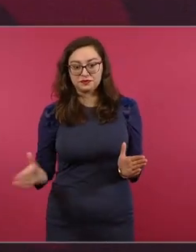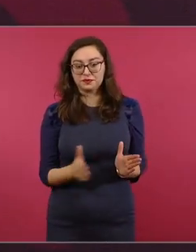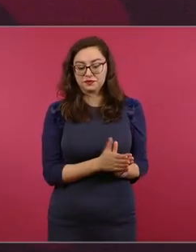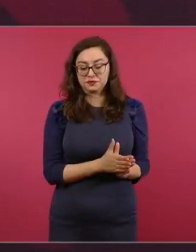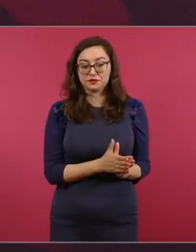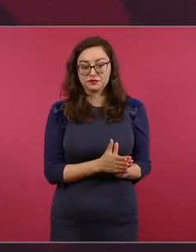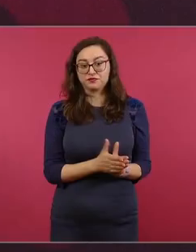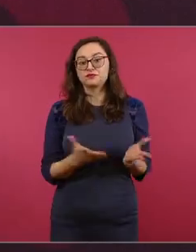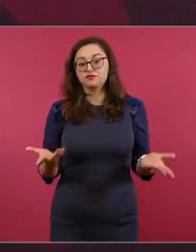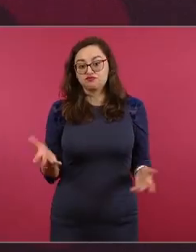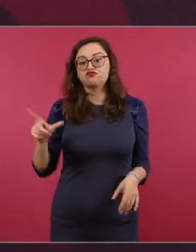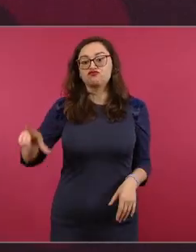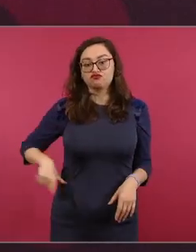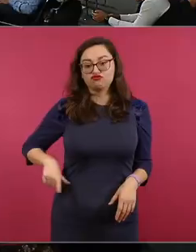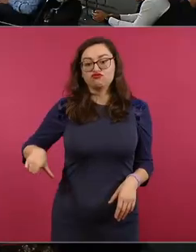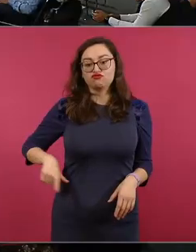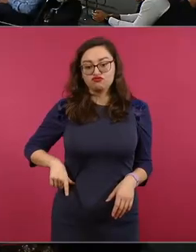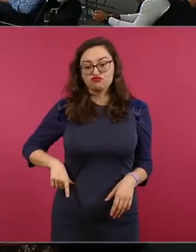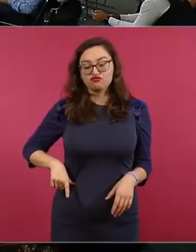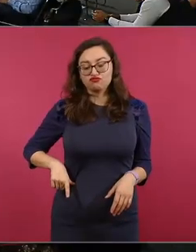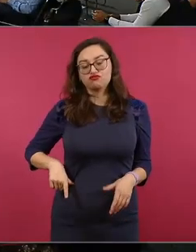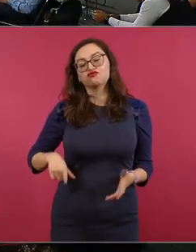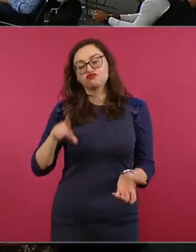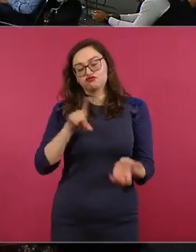imperaba el narcoestado